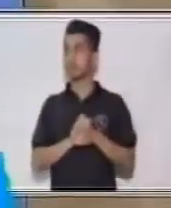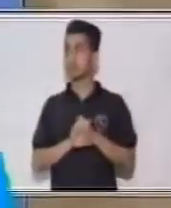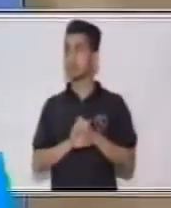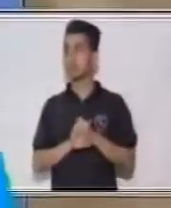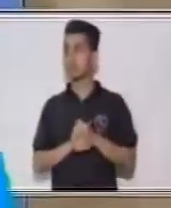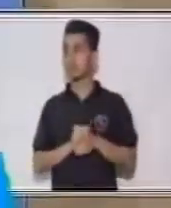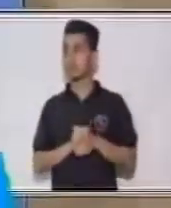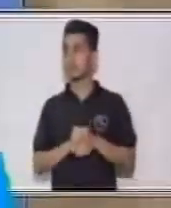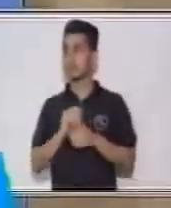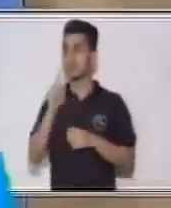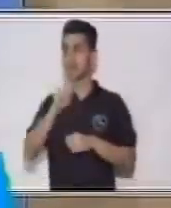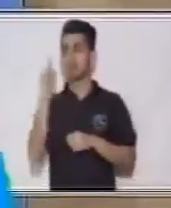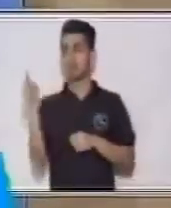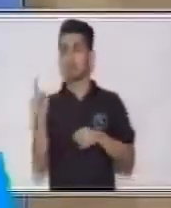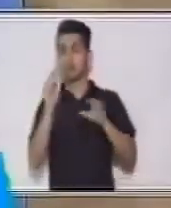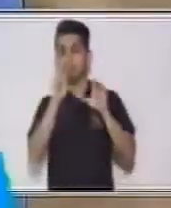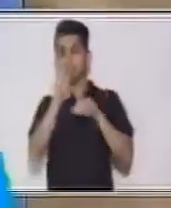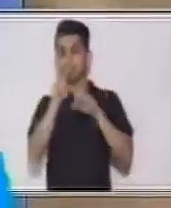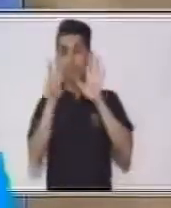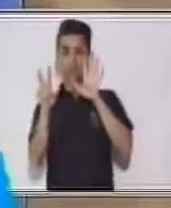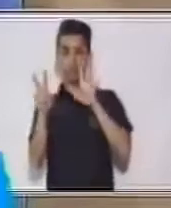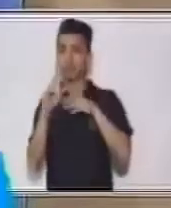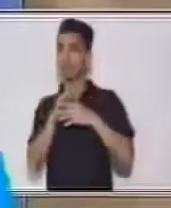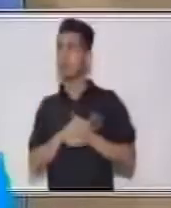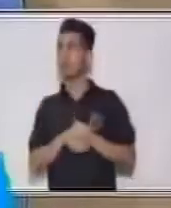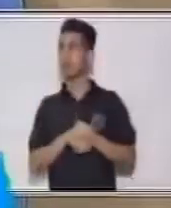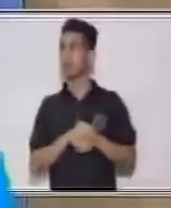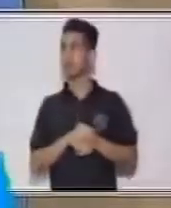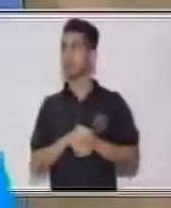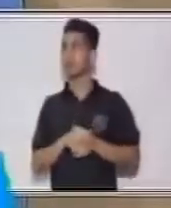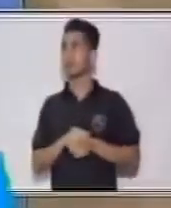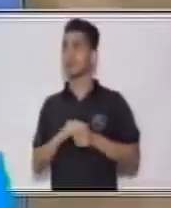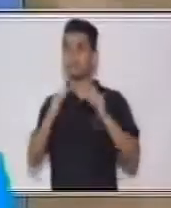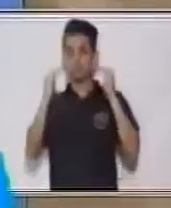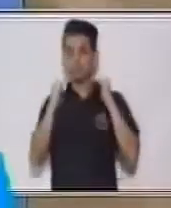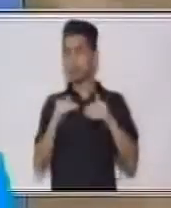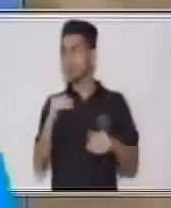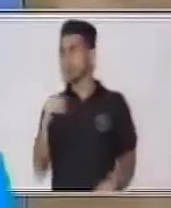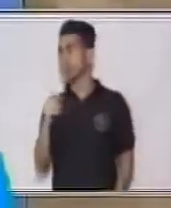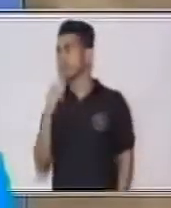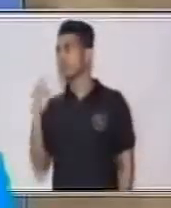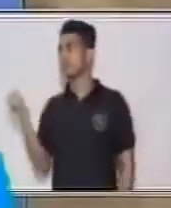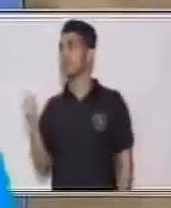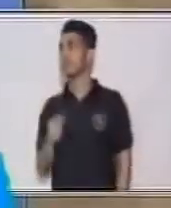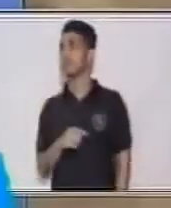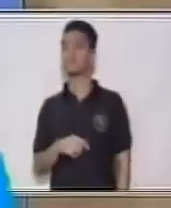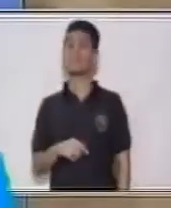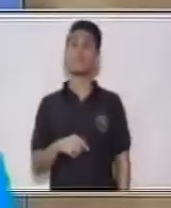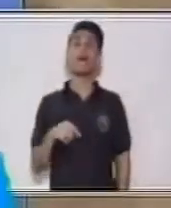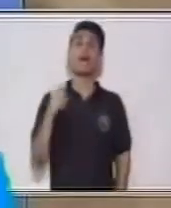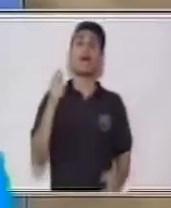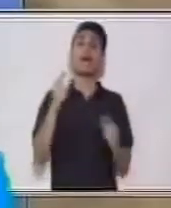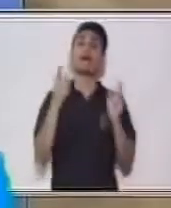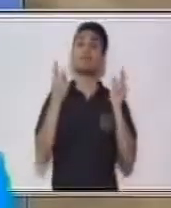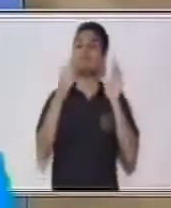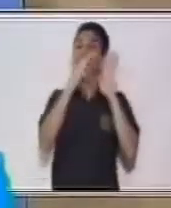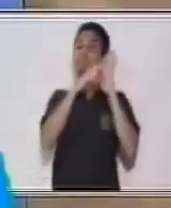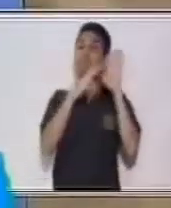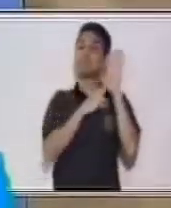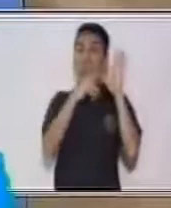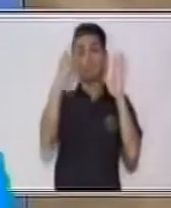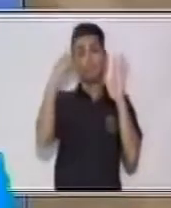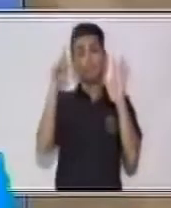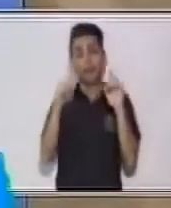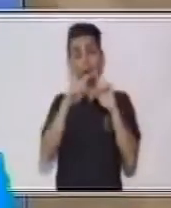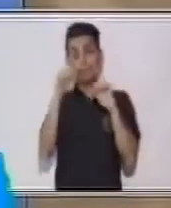26 más 127 ahora dice la pregunta regla del patrón eso quiere decir el